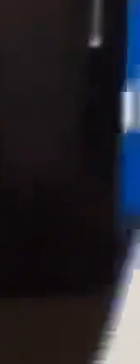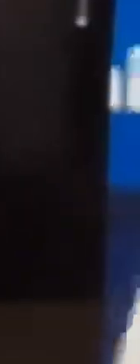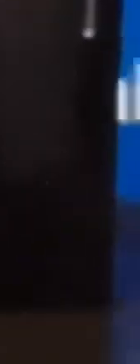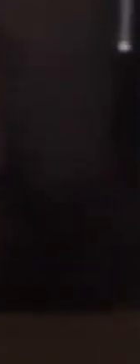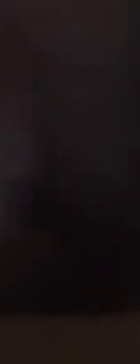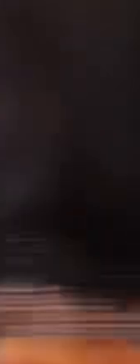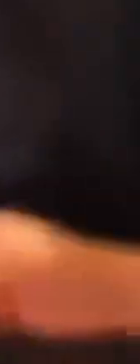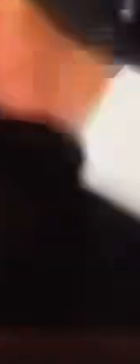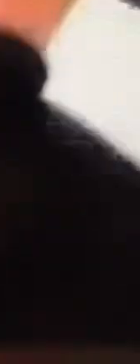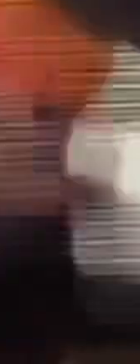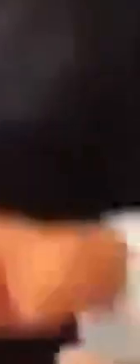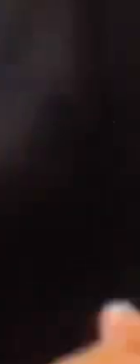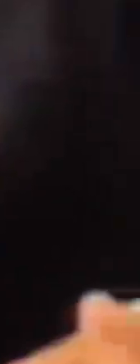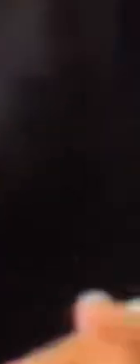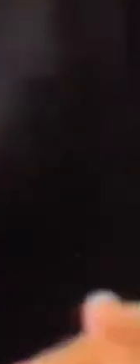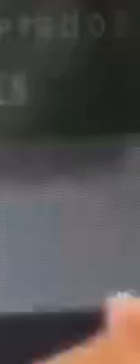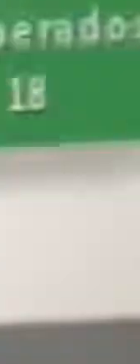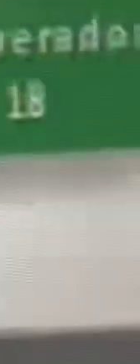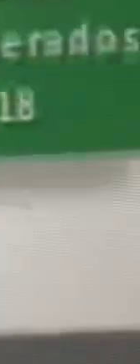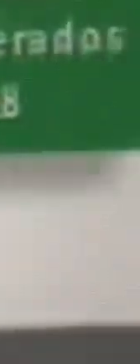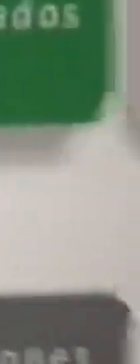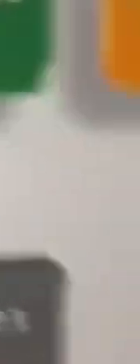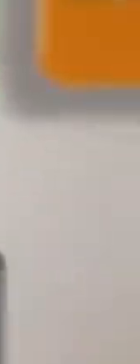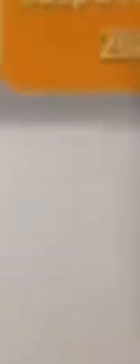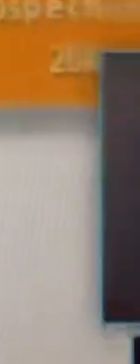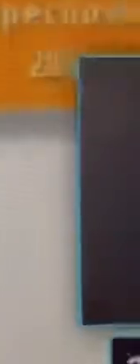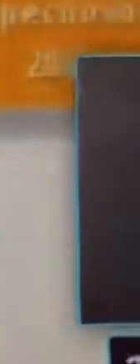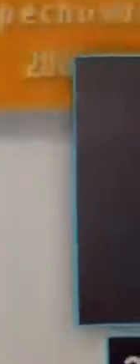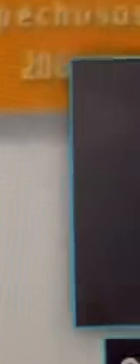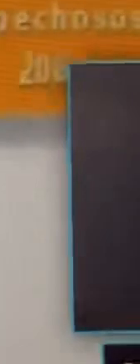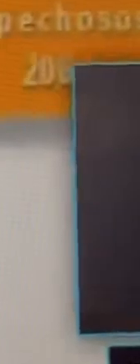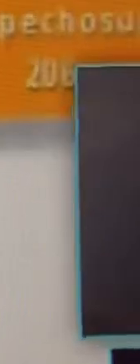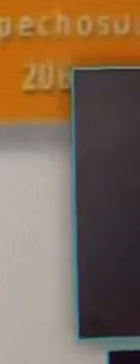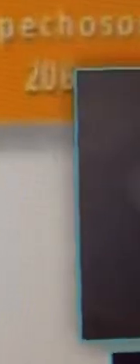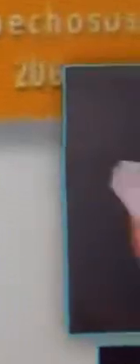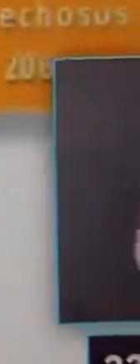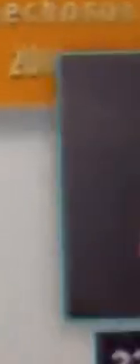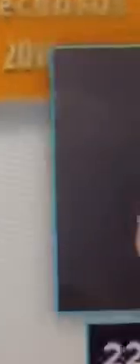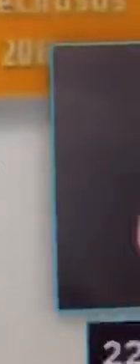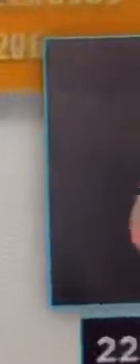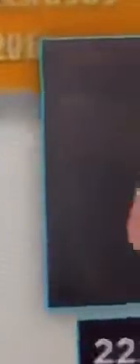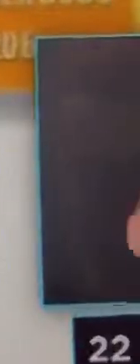casa. Casos descartados, 427,